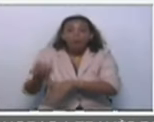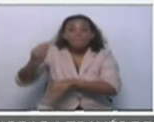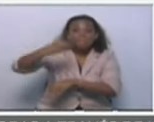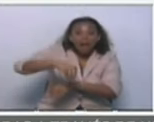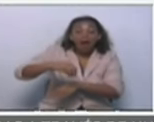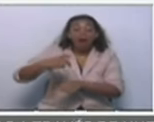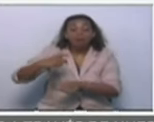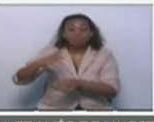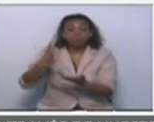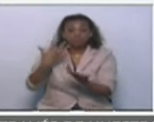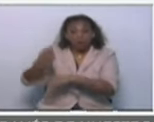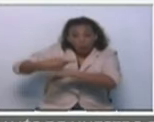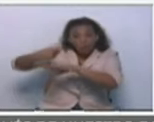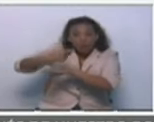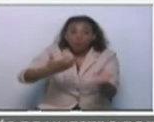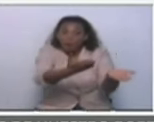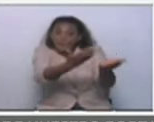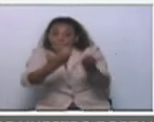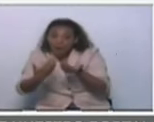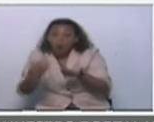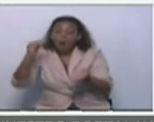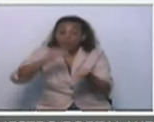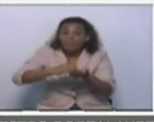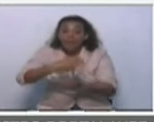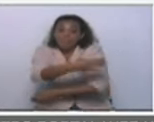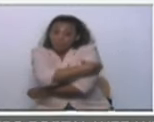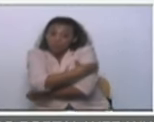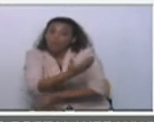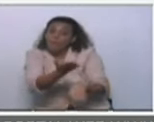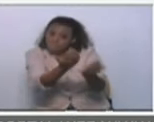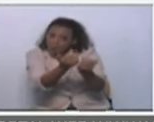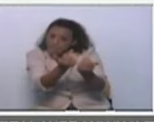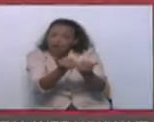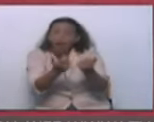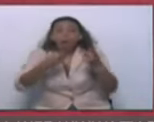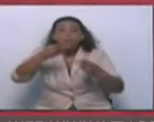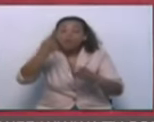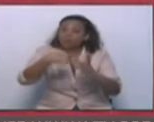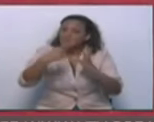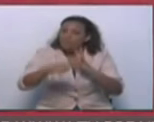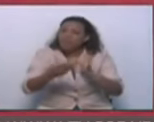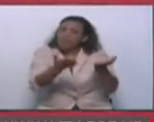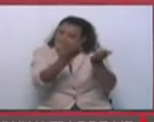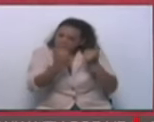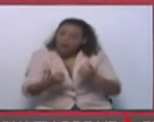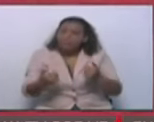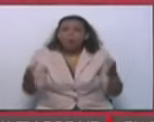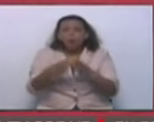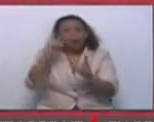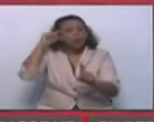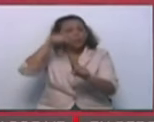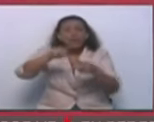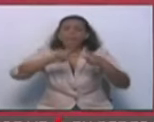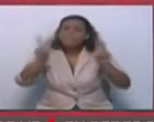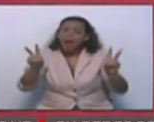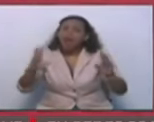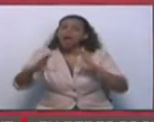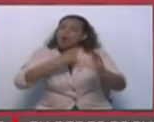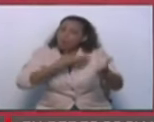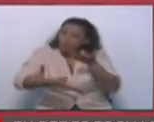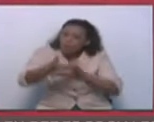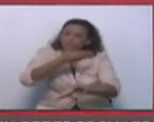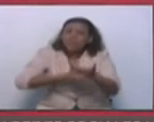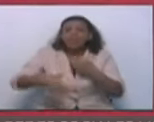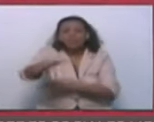Gobierno Nacional trae al diálogo de la oposición en aras de la paz y de la convivencia en